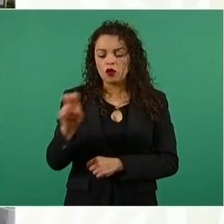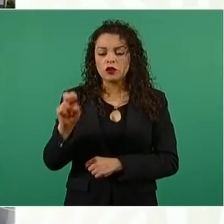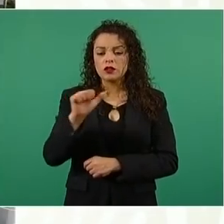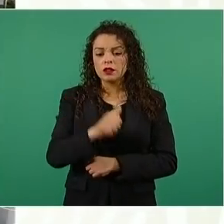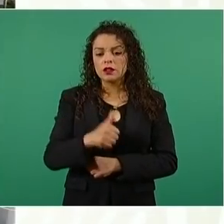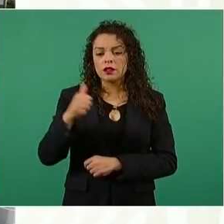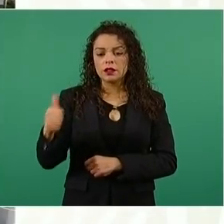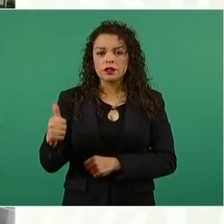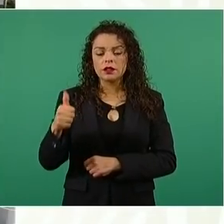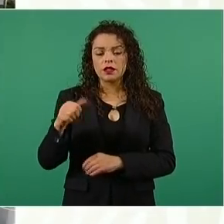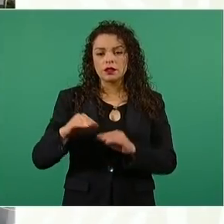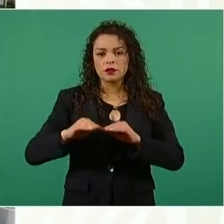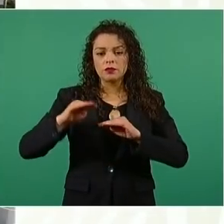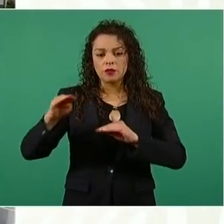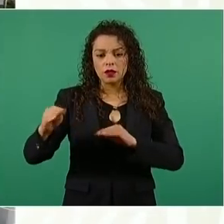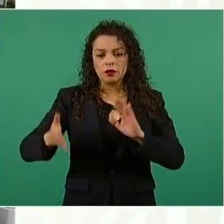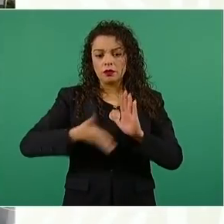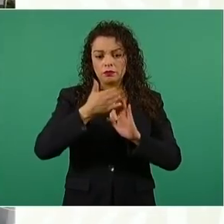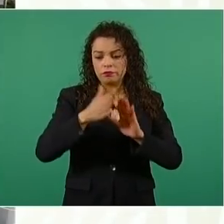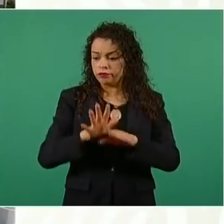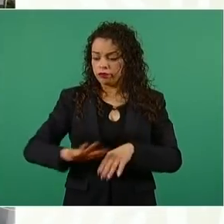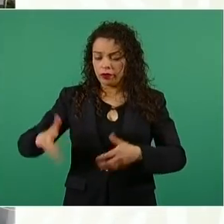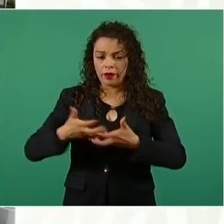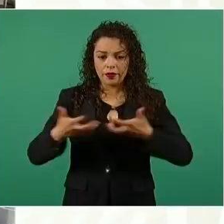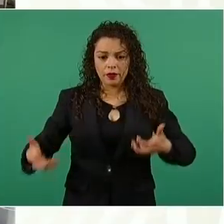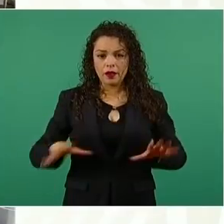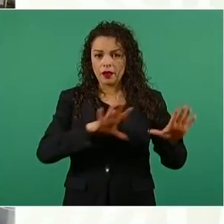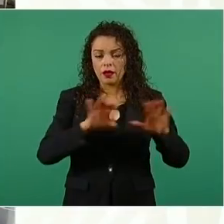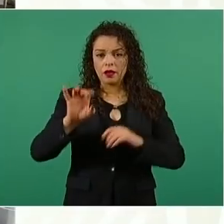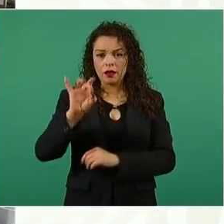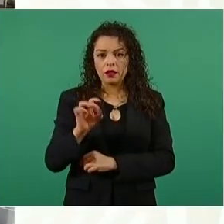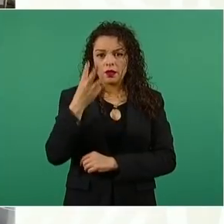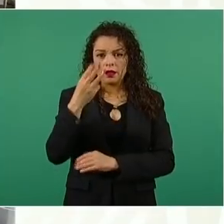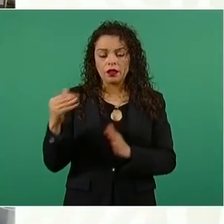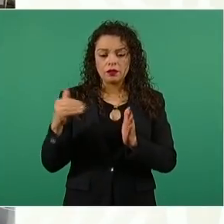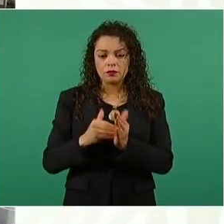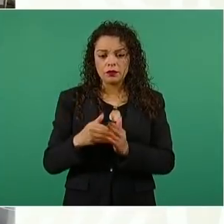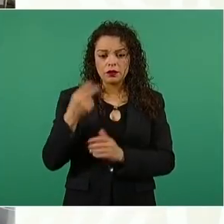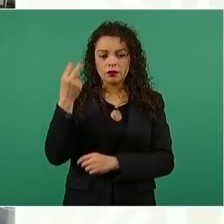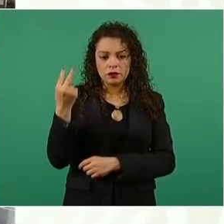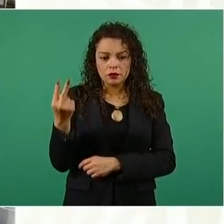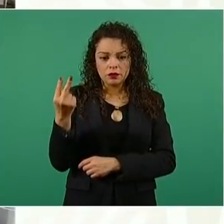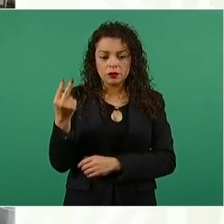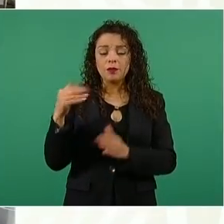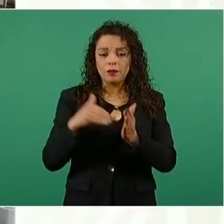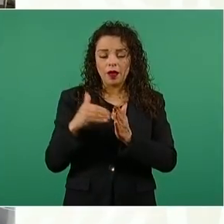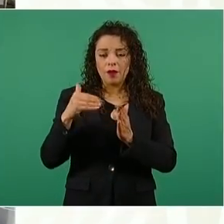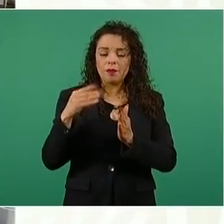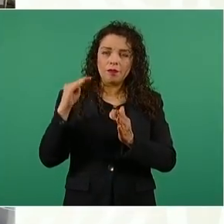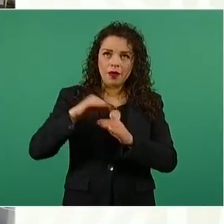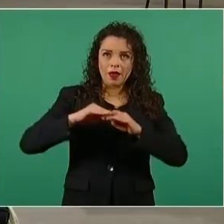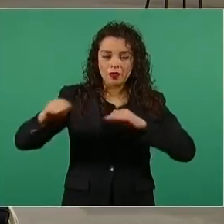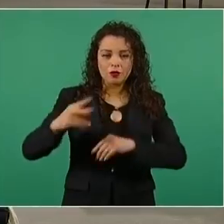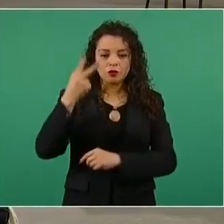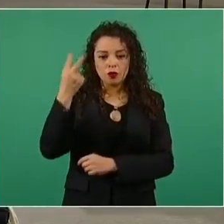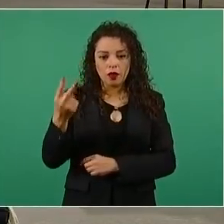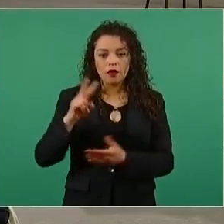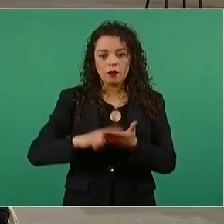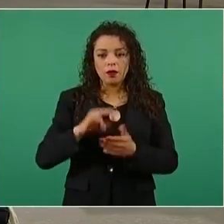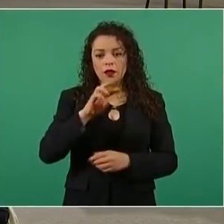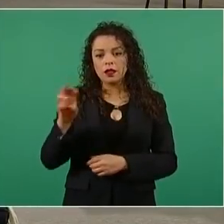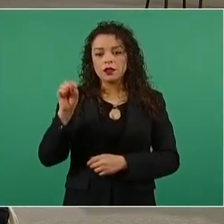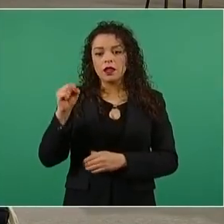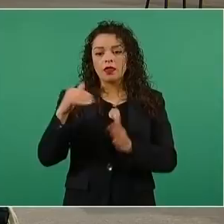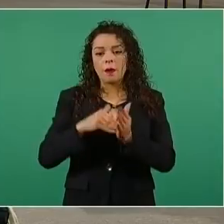metros, construcción de 533 metros y un valor de 6.360.000 pesos. Una casa